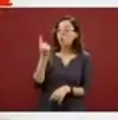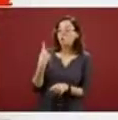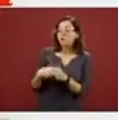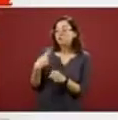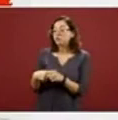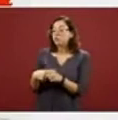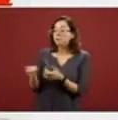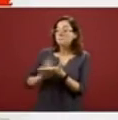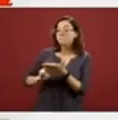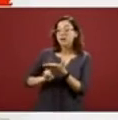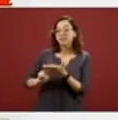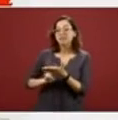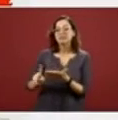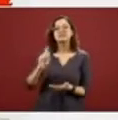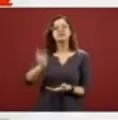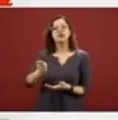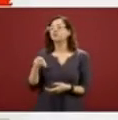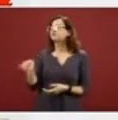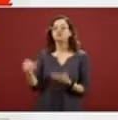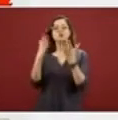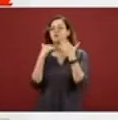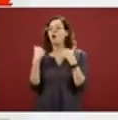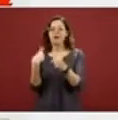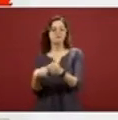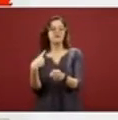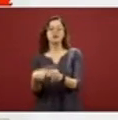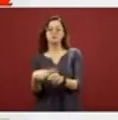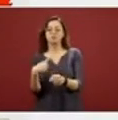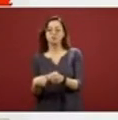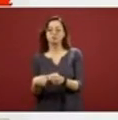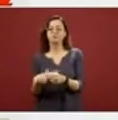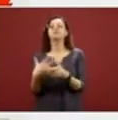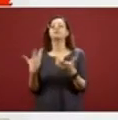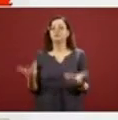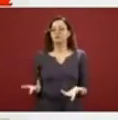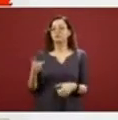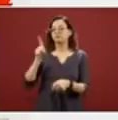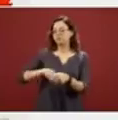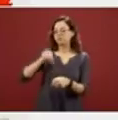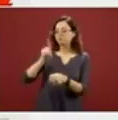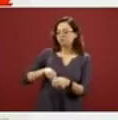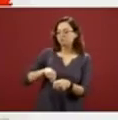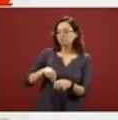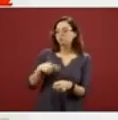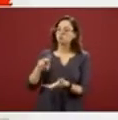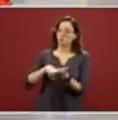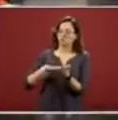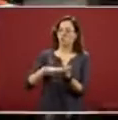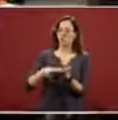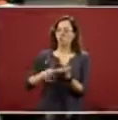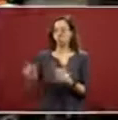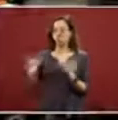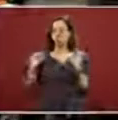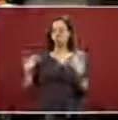porque entonces quiere decir que ese caso fue negativo, entonces por lo tanto está con esa coloración. Si vemos